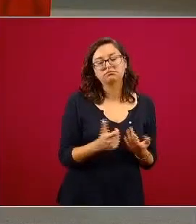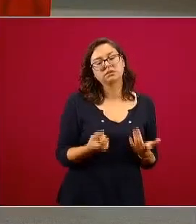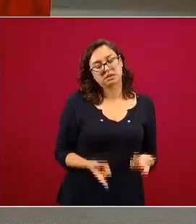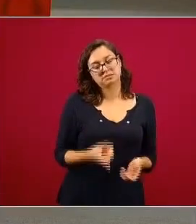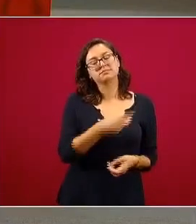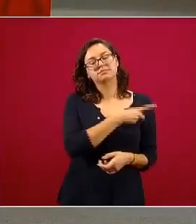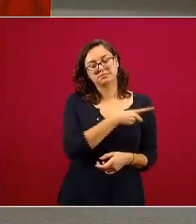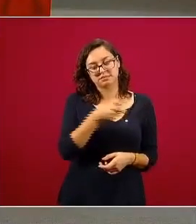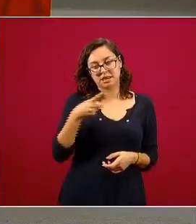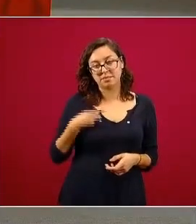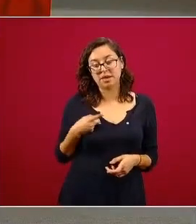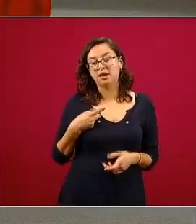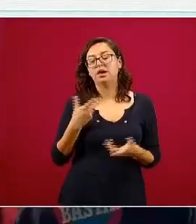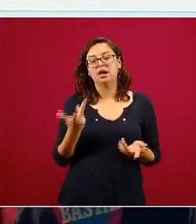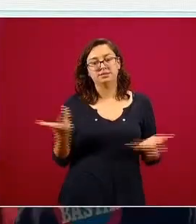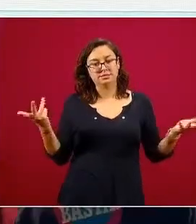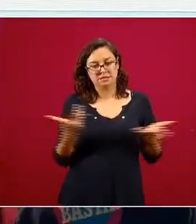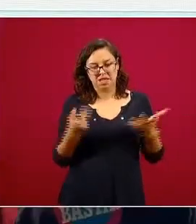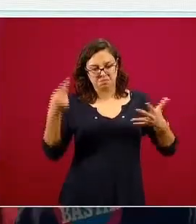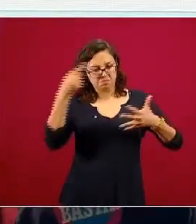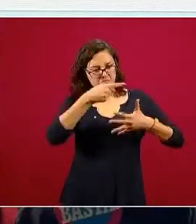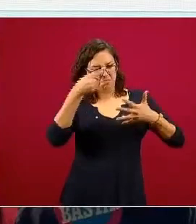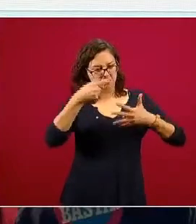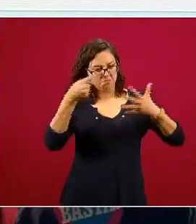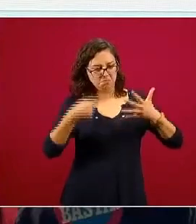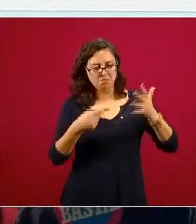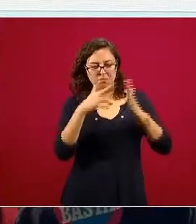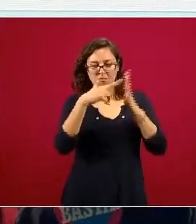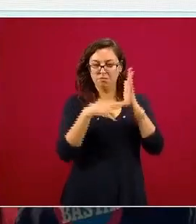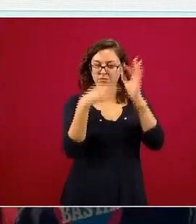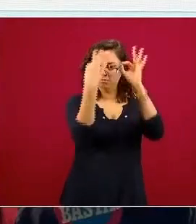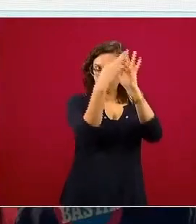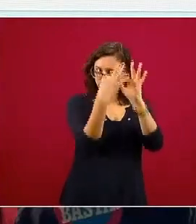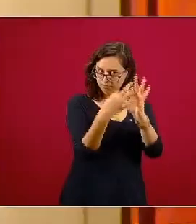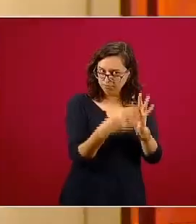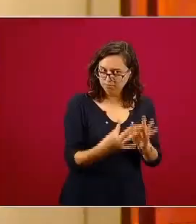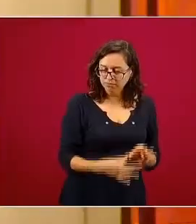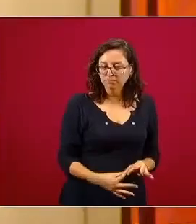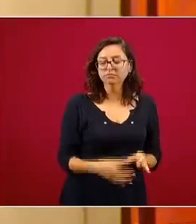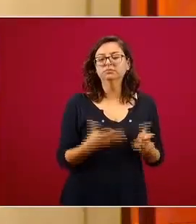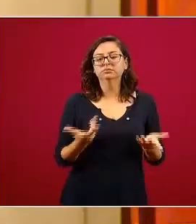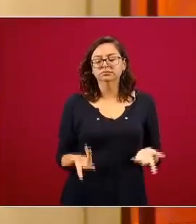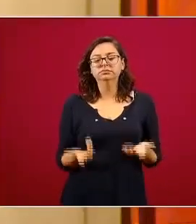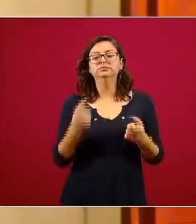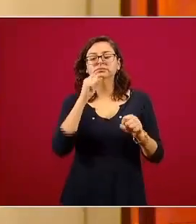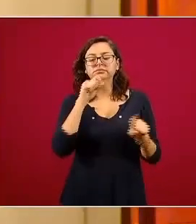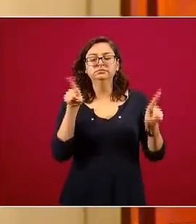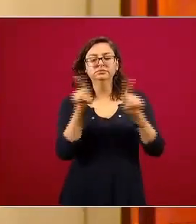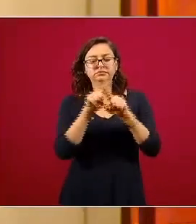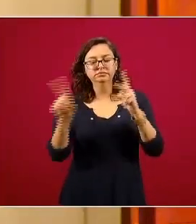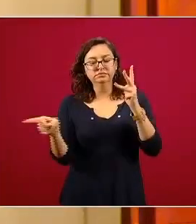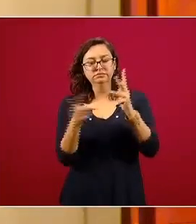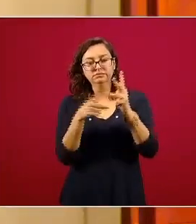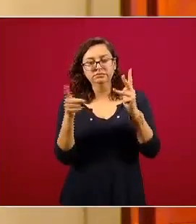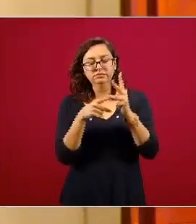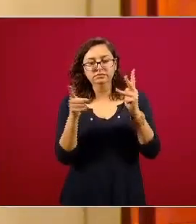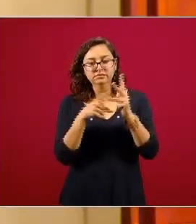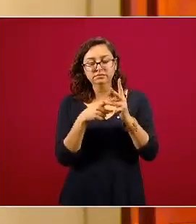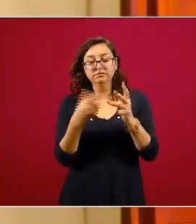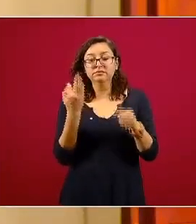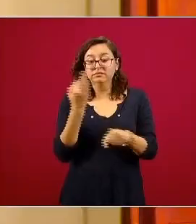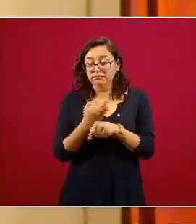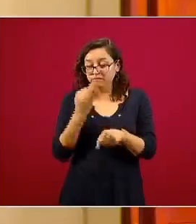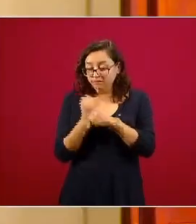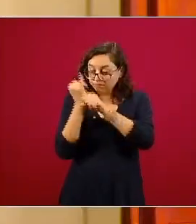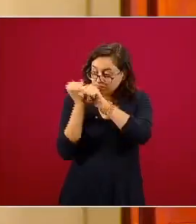el consentimiento informado de sus participantes. Y, pues, por supuesto que existen otros estudios en espera de